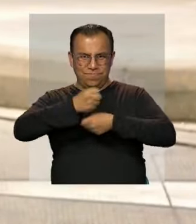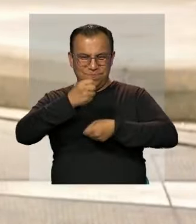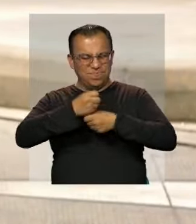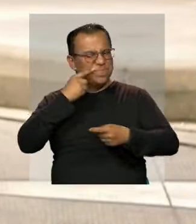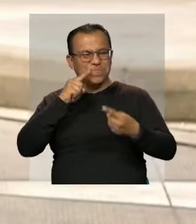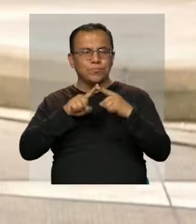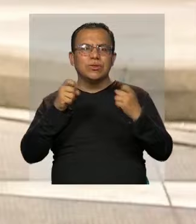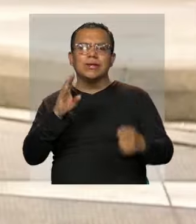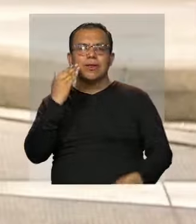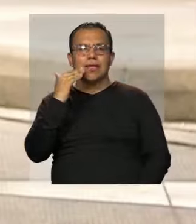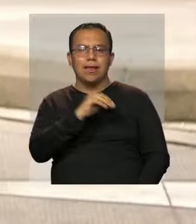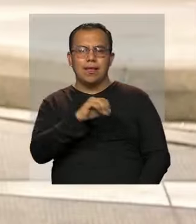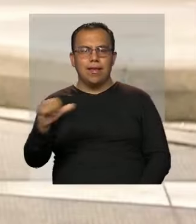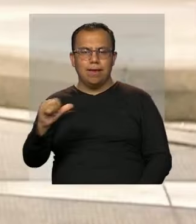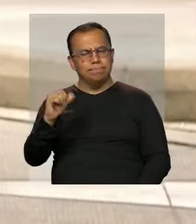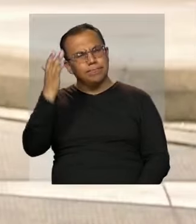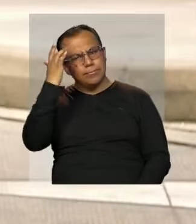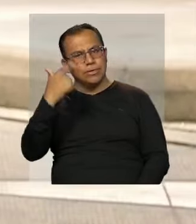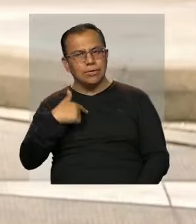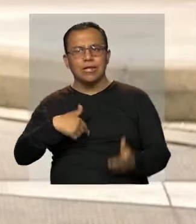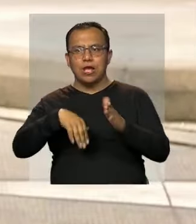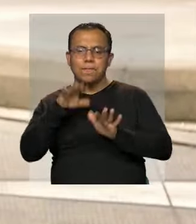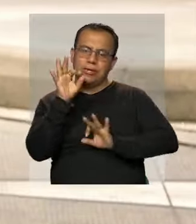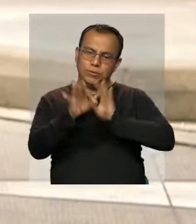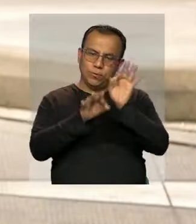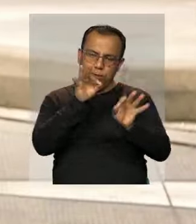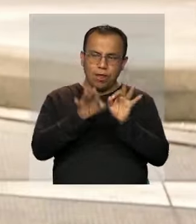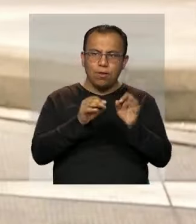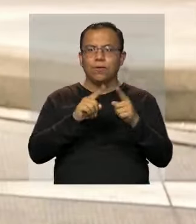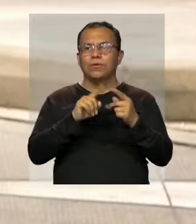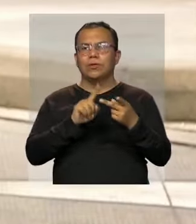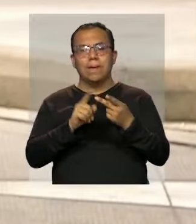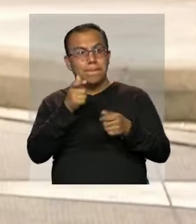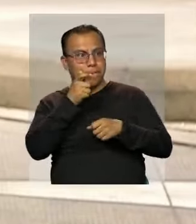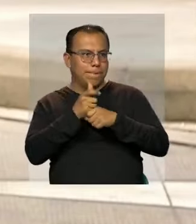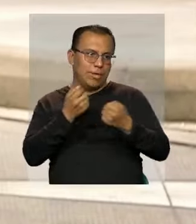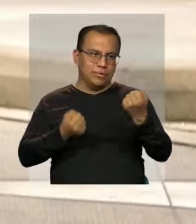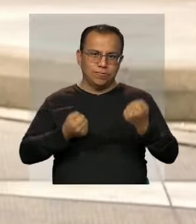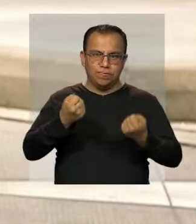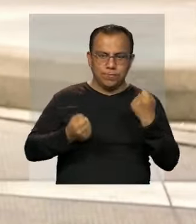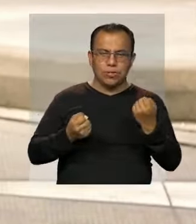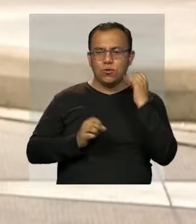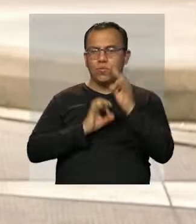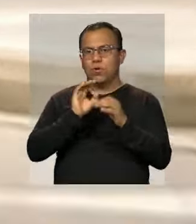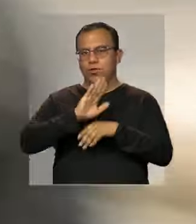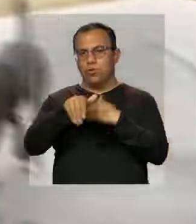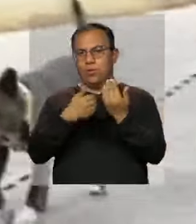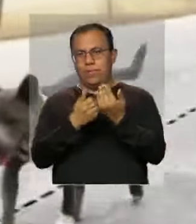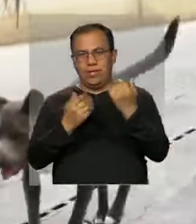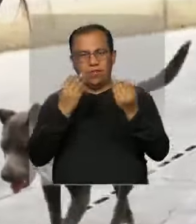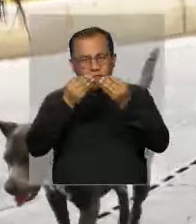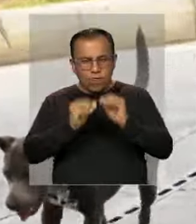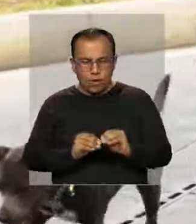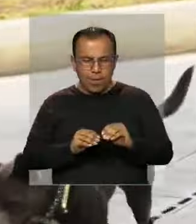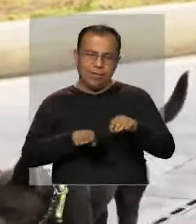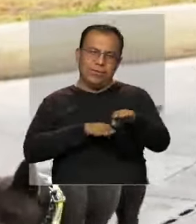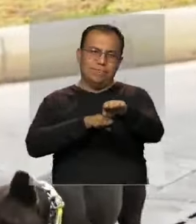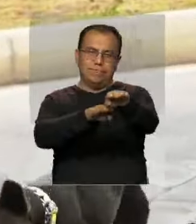vehículos sean mujeres. ¿Por qué? Porque son más cuidadosas, más pendientes de la vía y cuidan los actores viales.